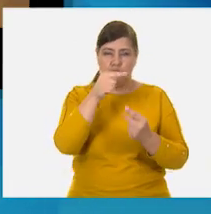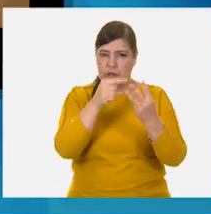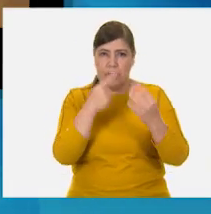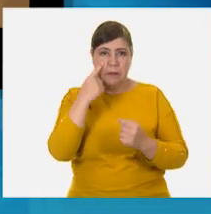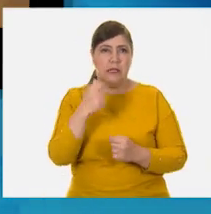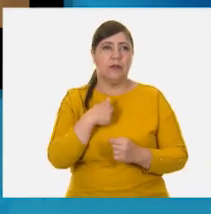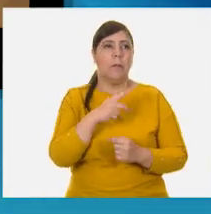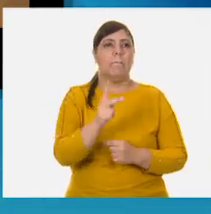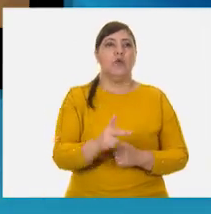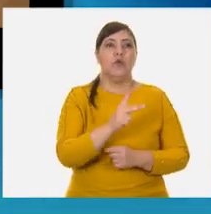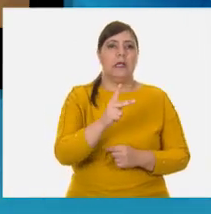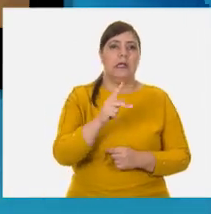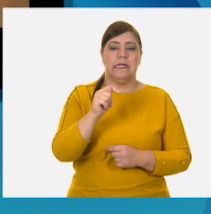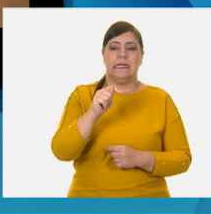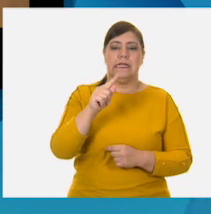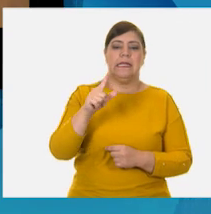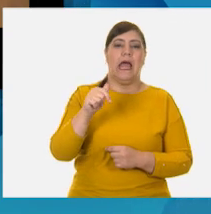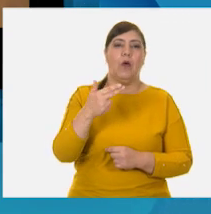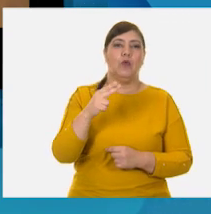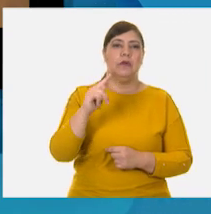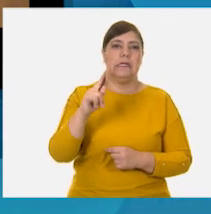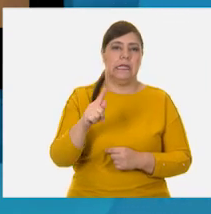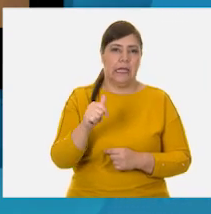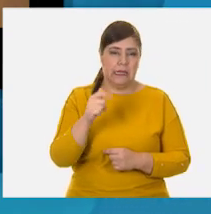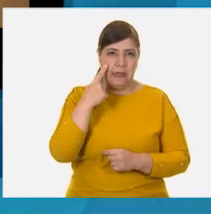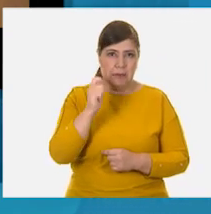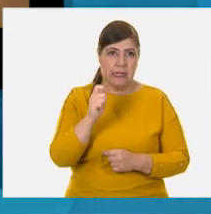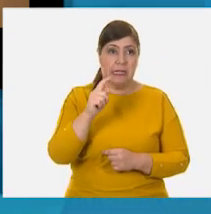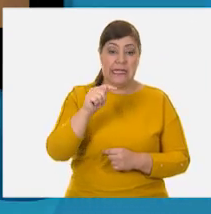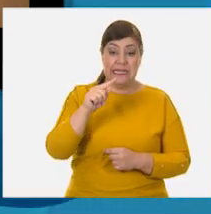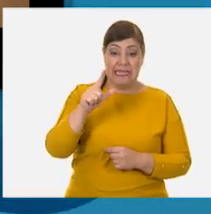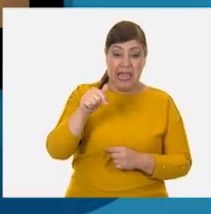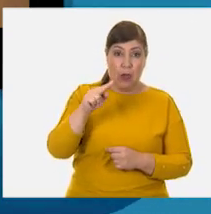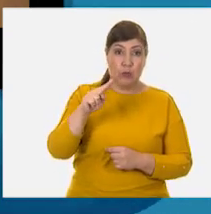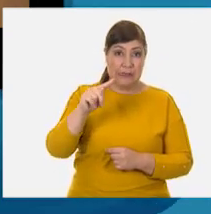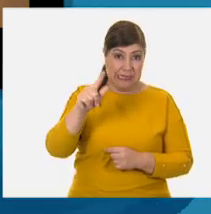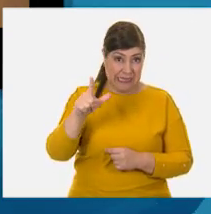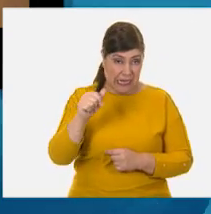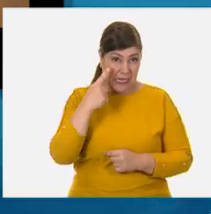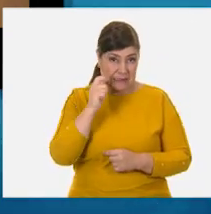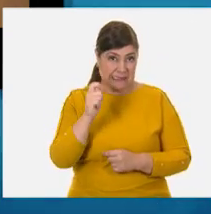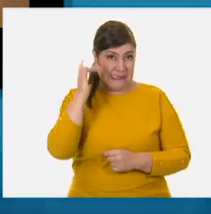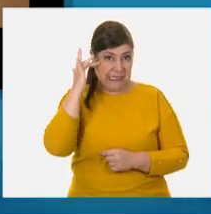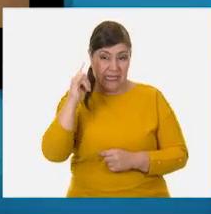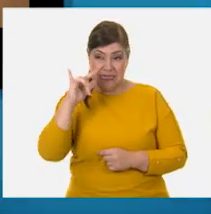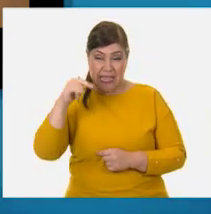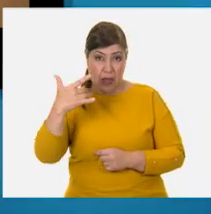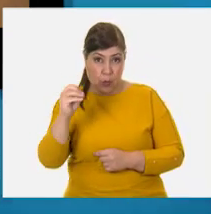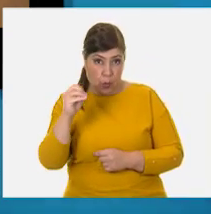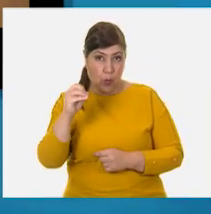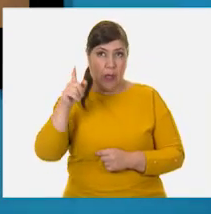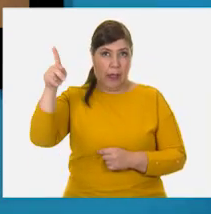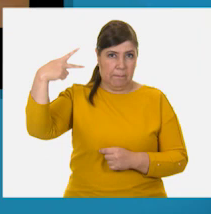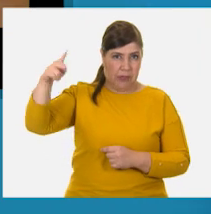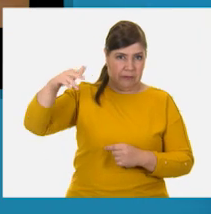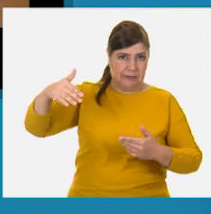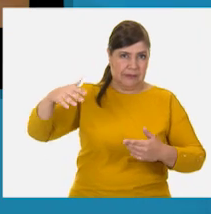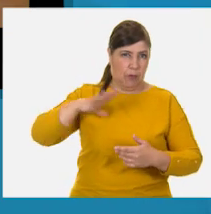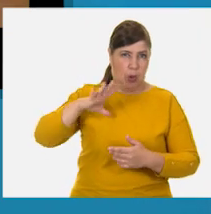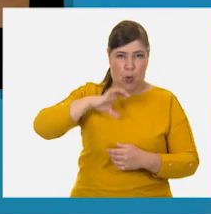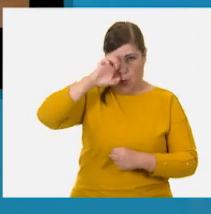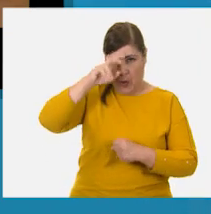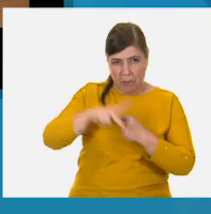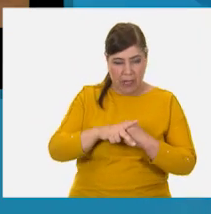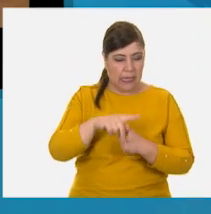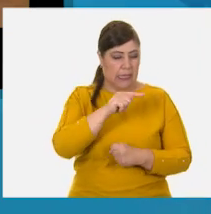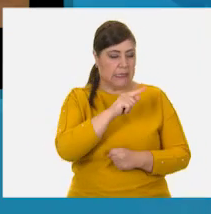bien, que es Santiago Tlautla. El puro nombre, Santiago, de origen europeo, y Tlautla, que quiere decir lugar